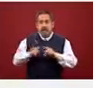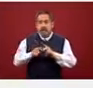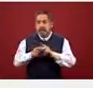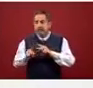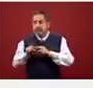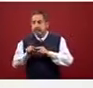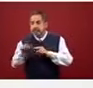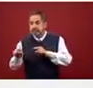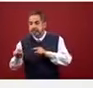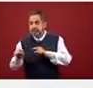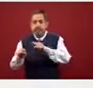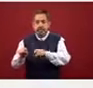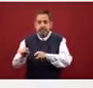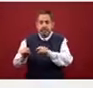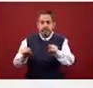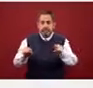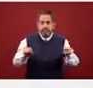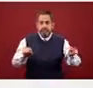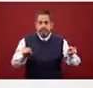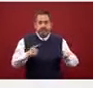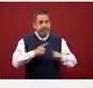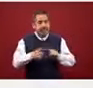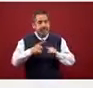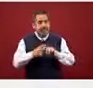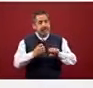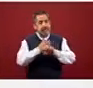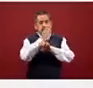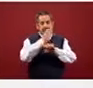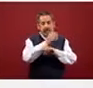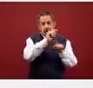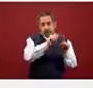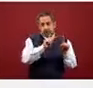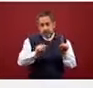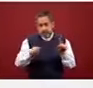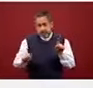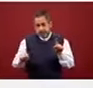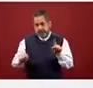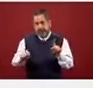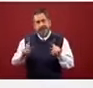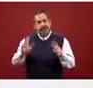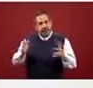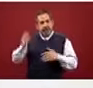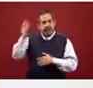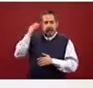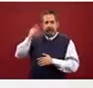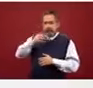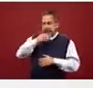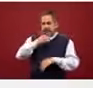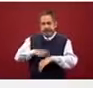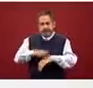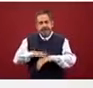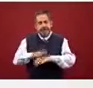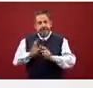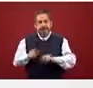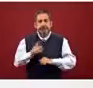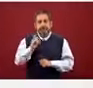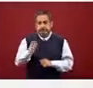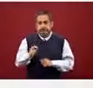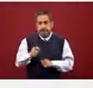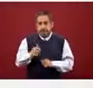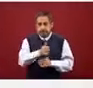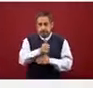áreas del país o distintos estados del país, pero sobre todo lo que hemos advertido desde hace algunos pocos días, que la